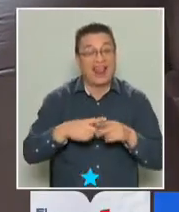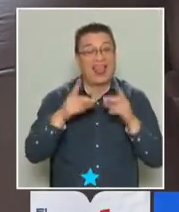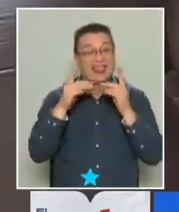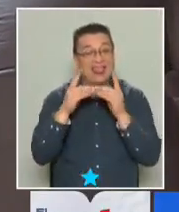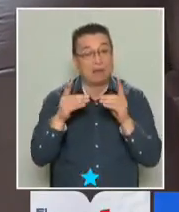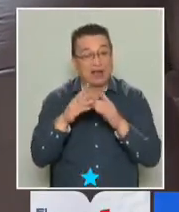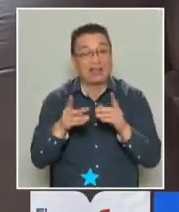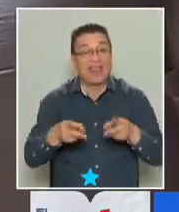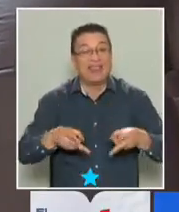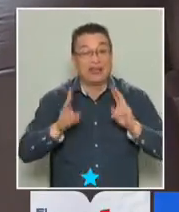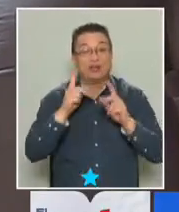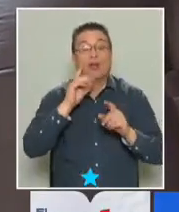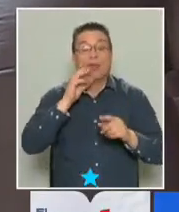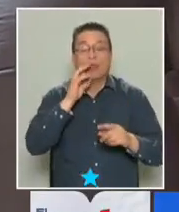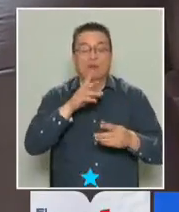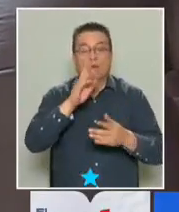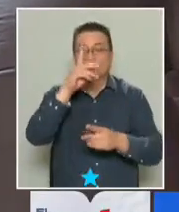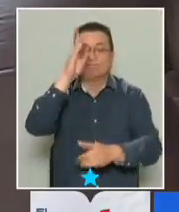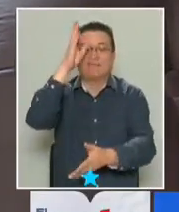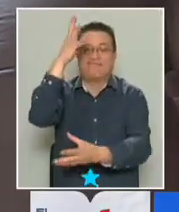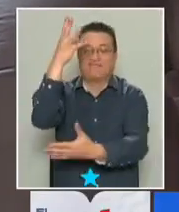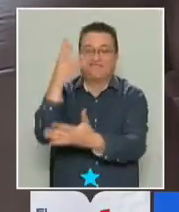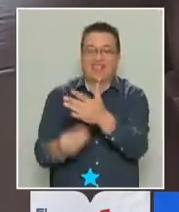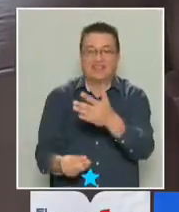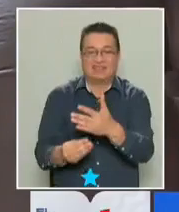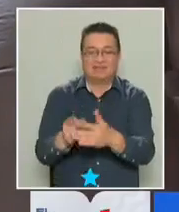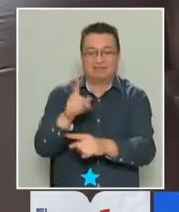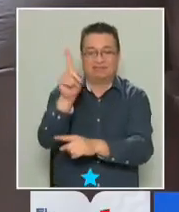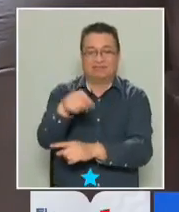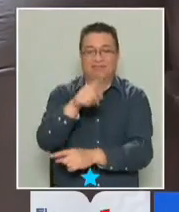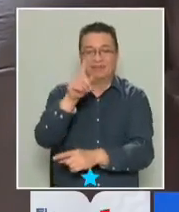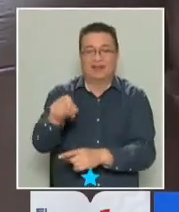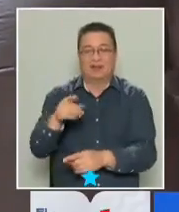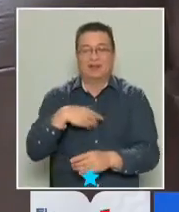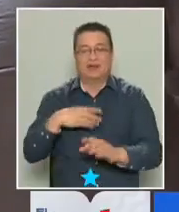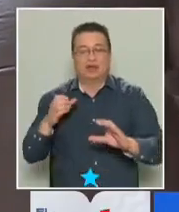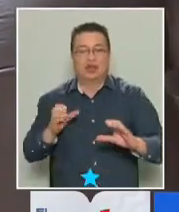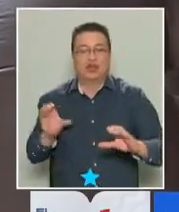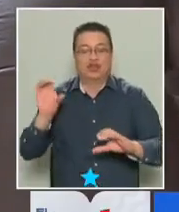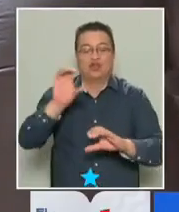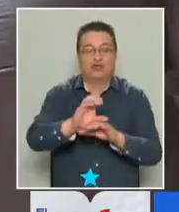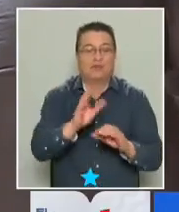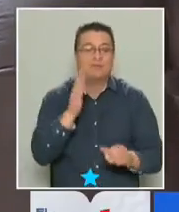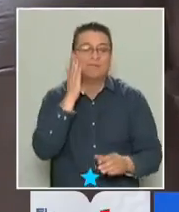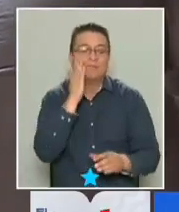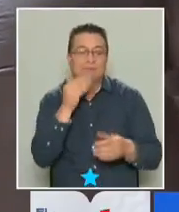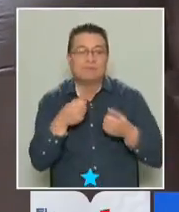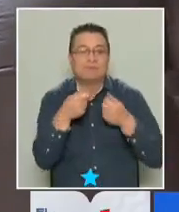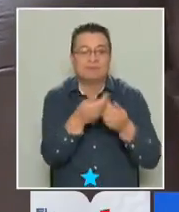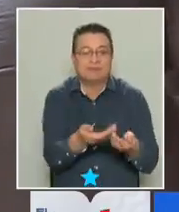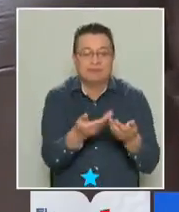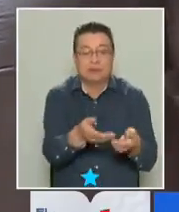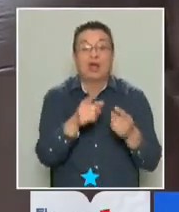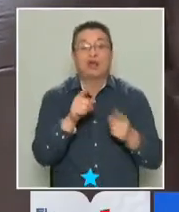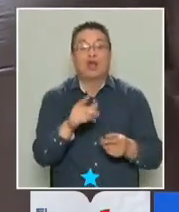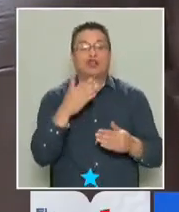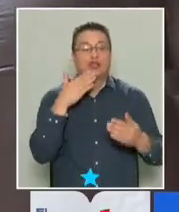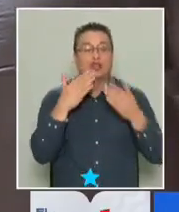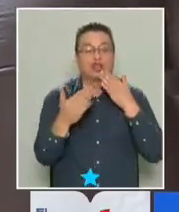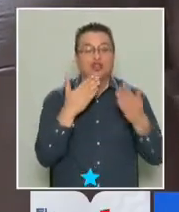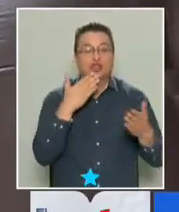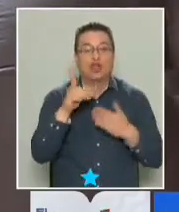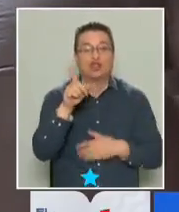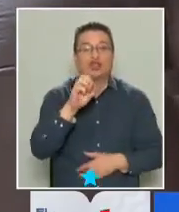signifique ponerle una lápida lápida a la subsidiariedad en el sentido de solidaridad